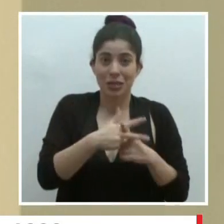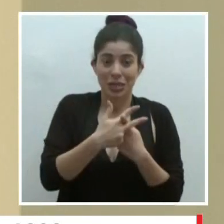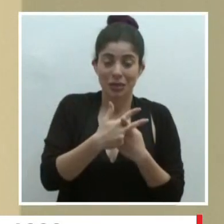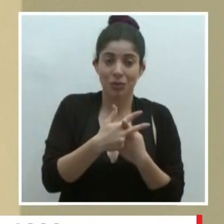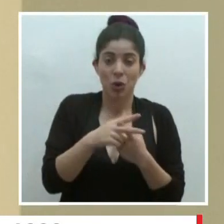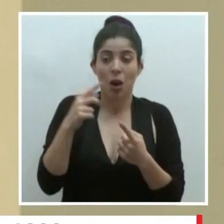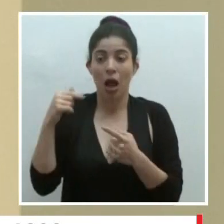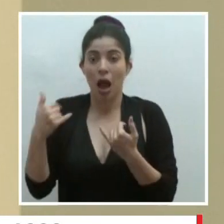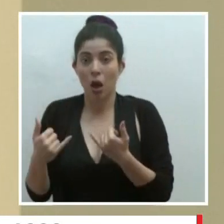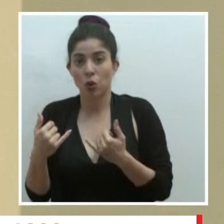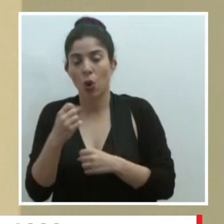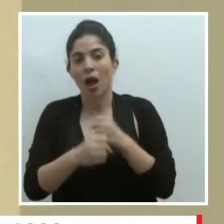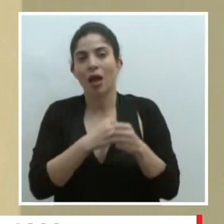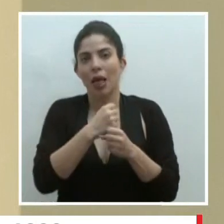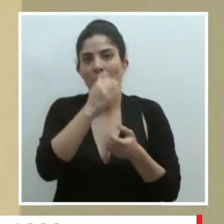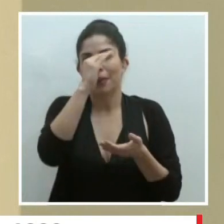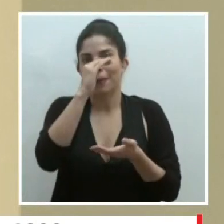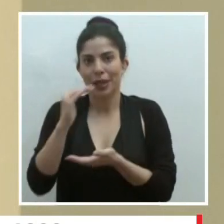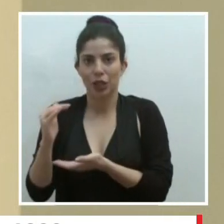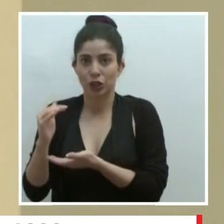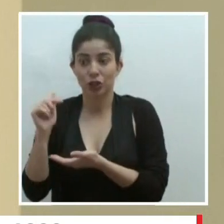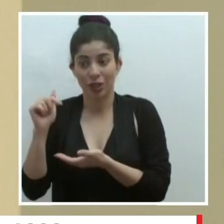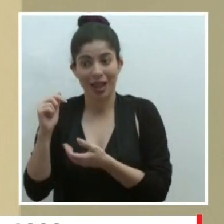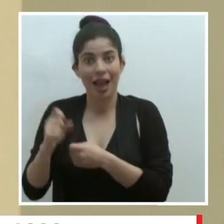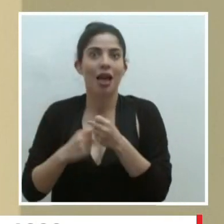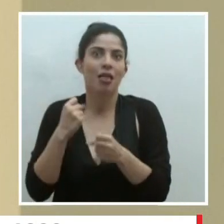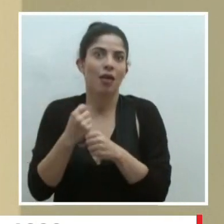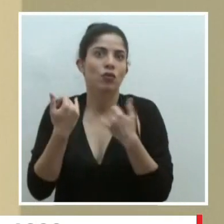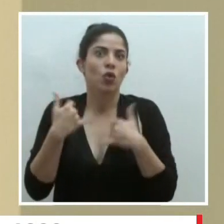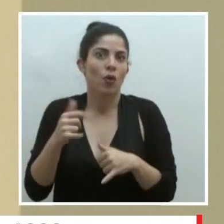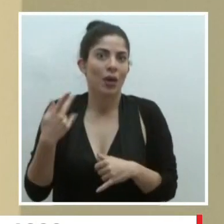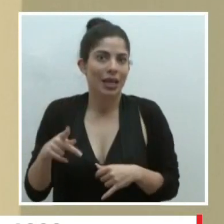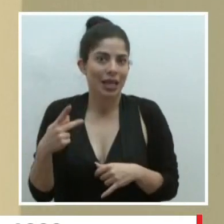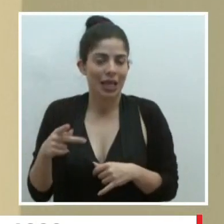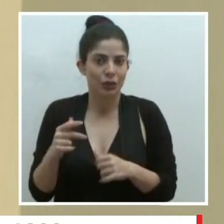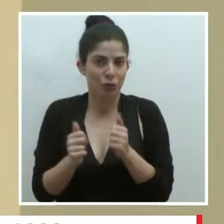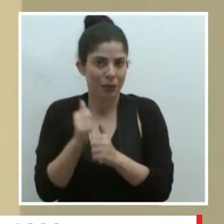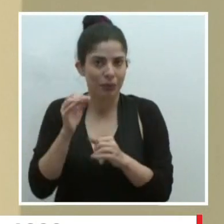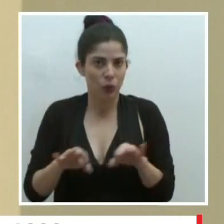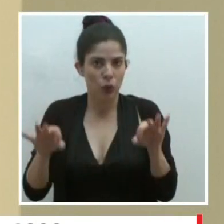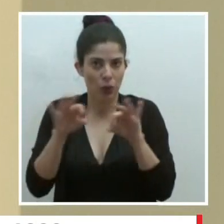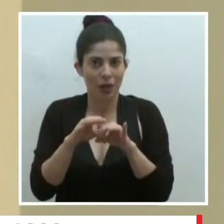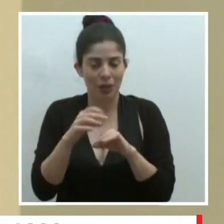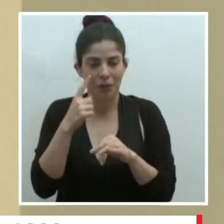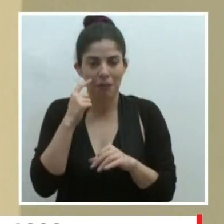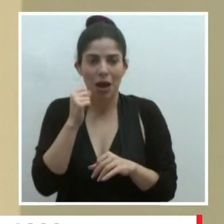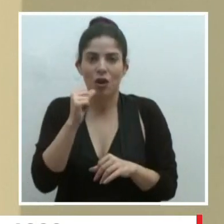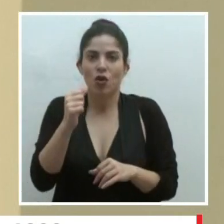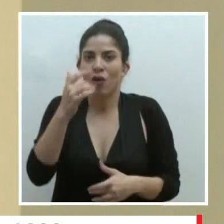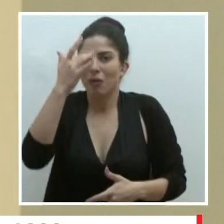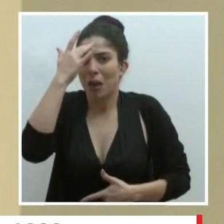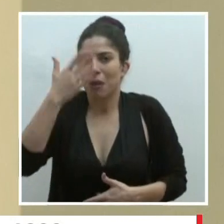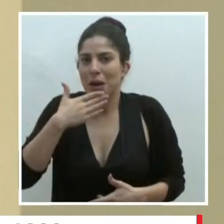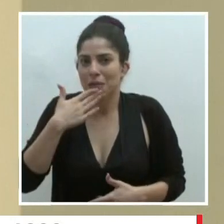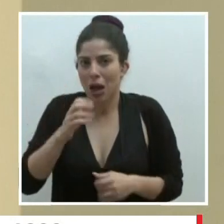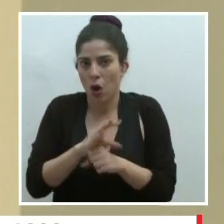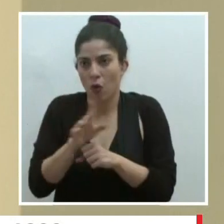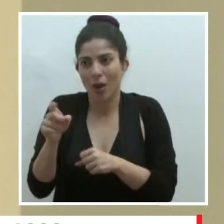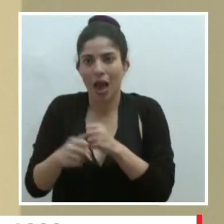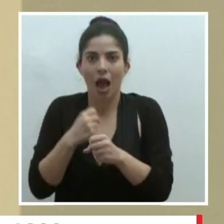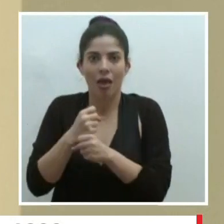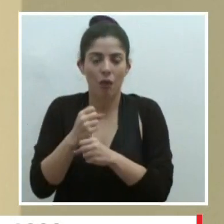afectados actualmente, y pues recordemos también que la edad sigue siendo un factor de riesgo de los más importantes para enfermar gravemente por COVID-19,